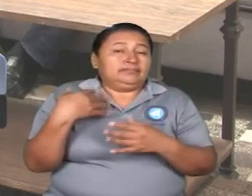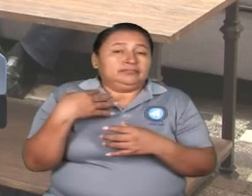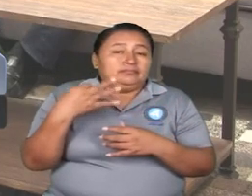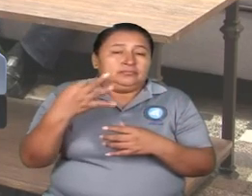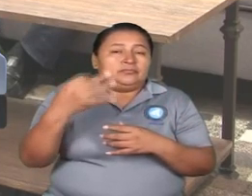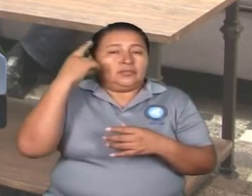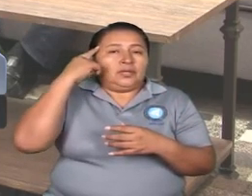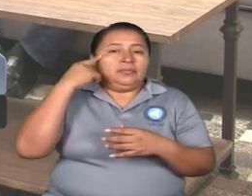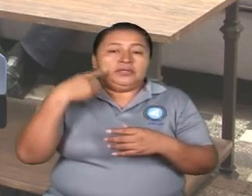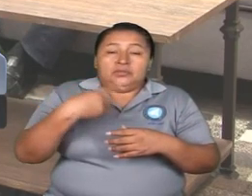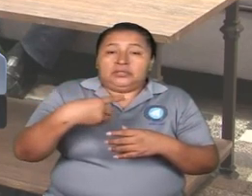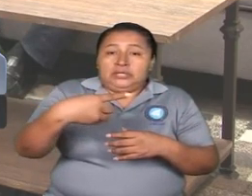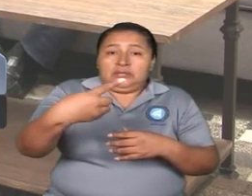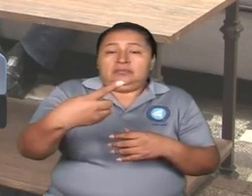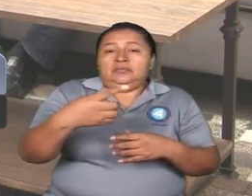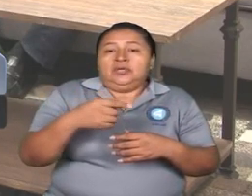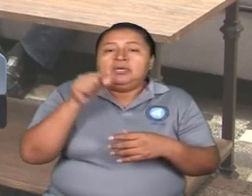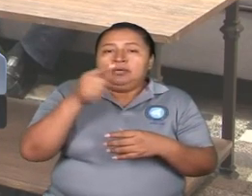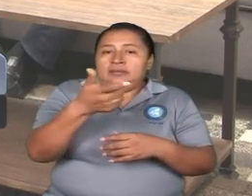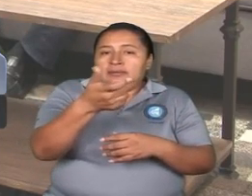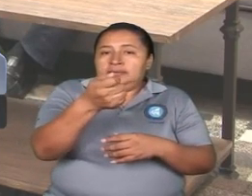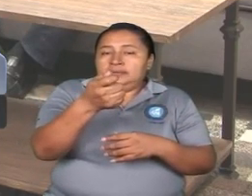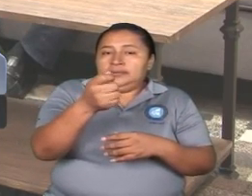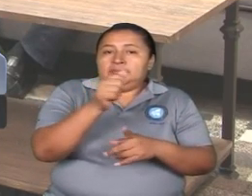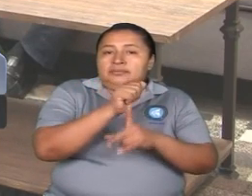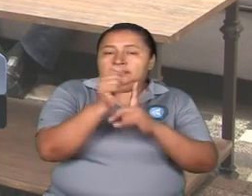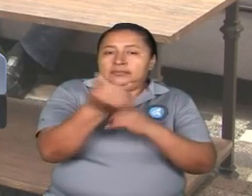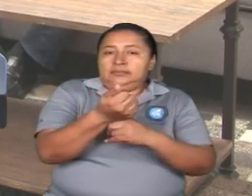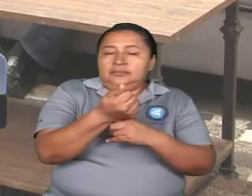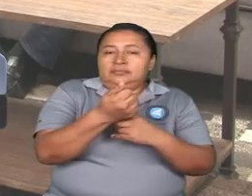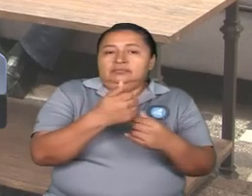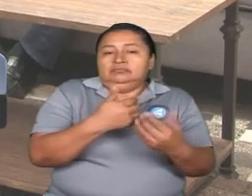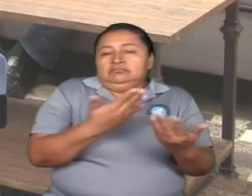que día a día el canal parlamentario sea